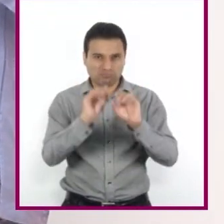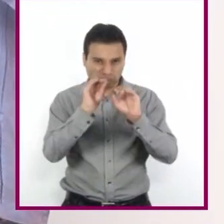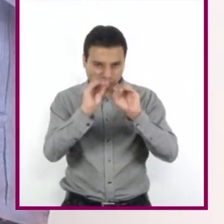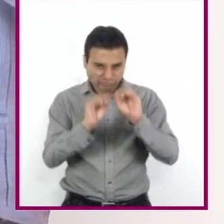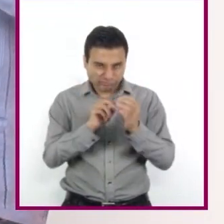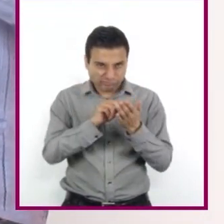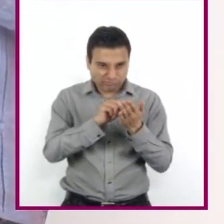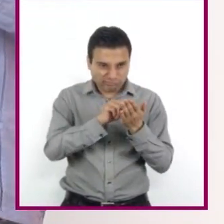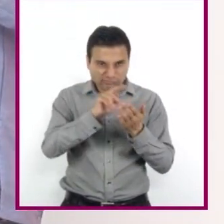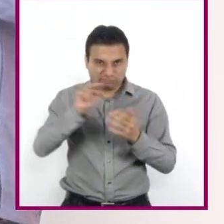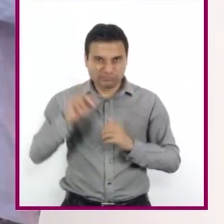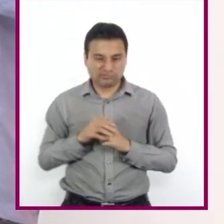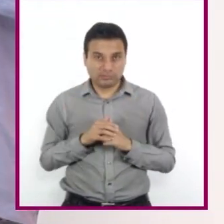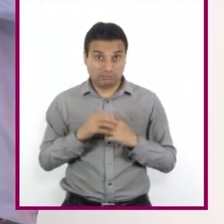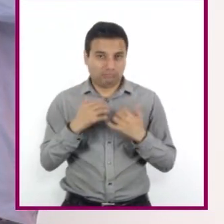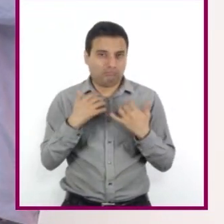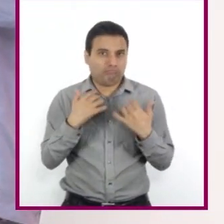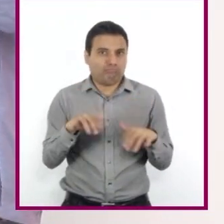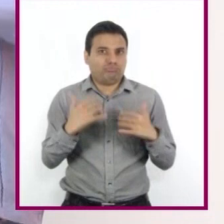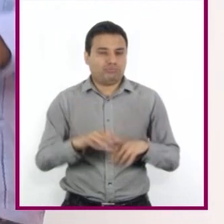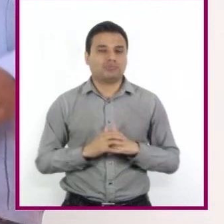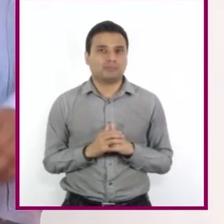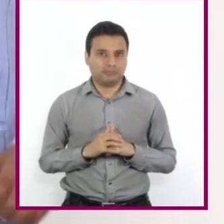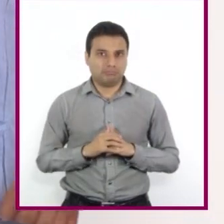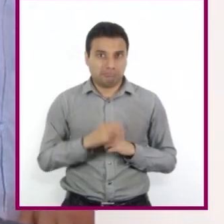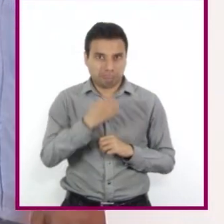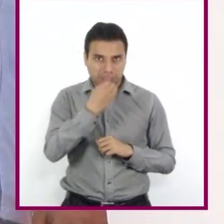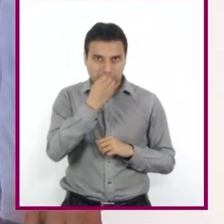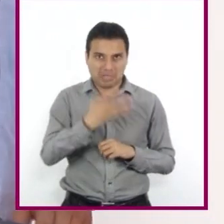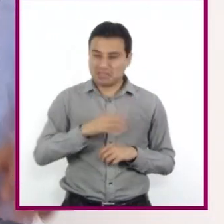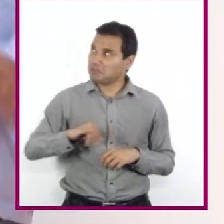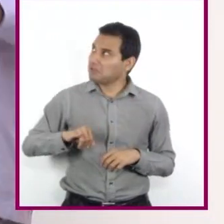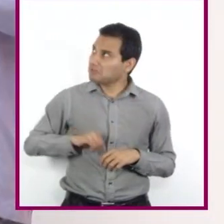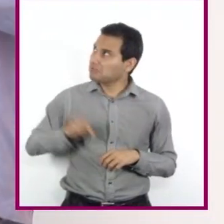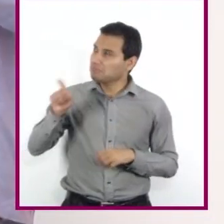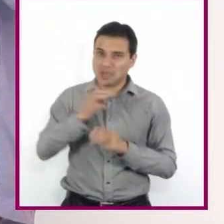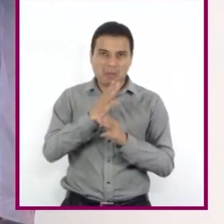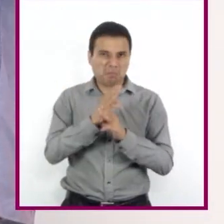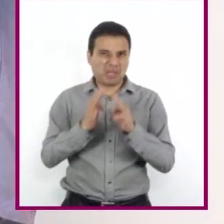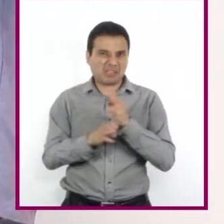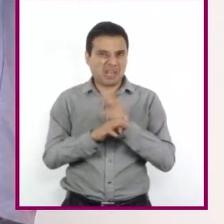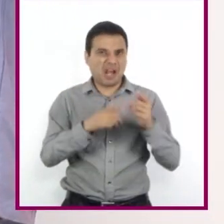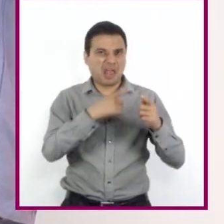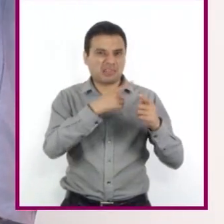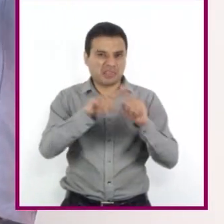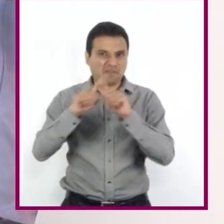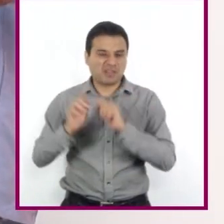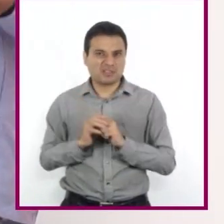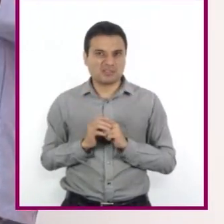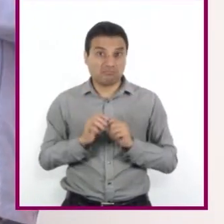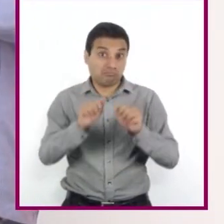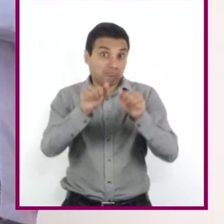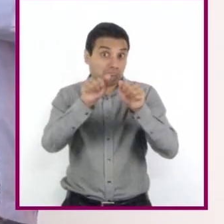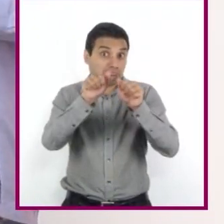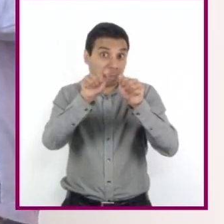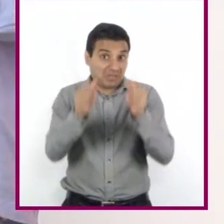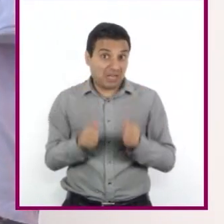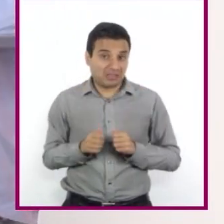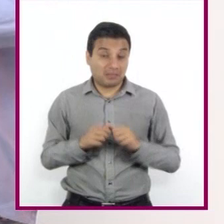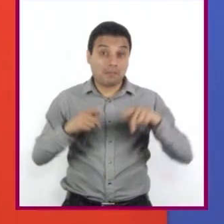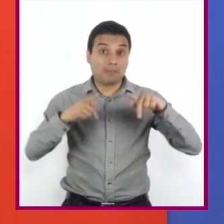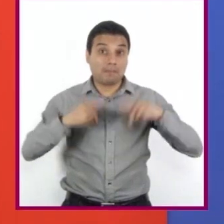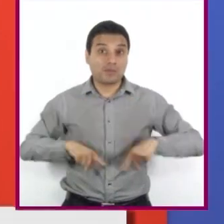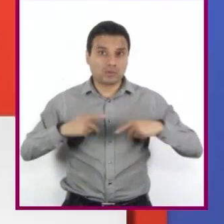técnica, invita a la experimentación con diversos materiales para hacer una obra artística que